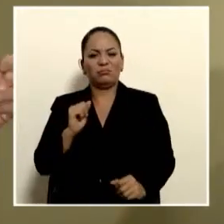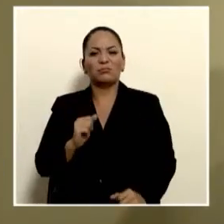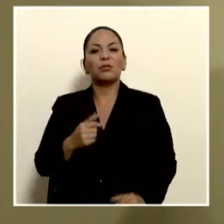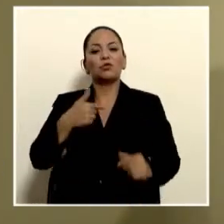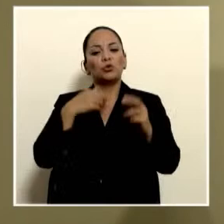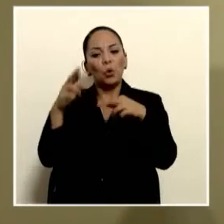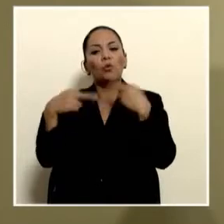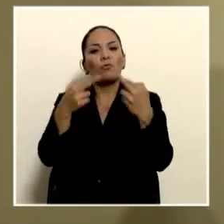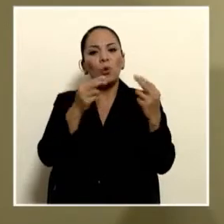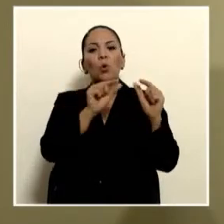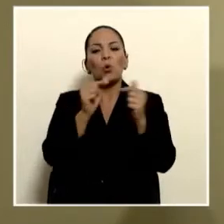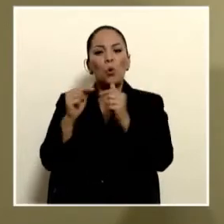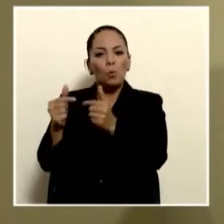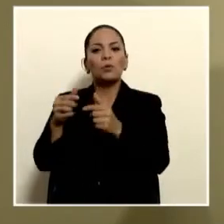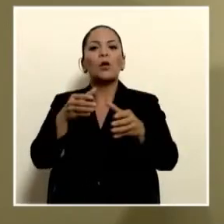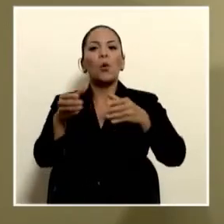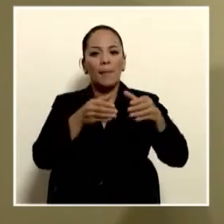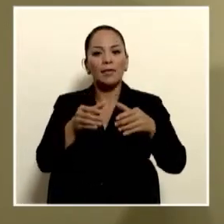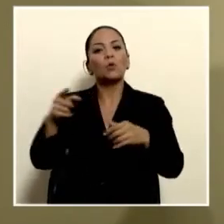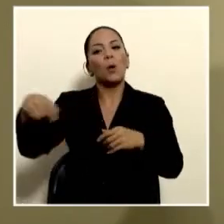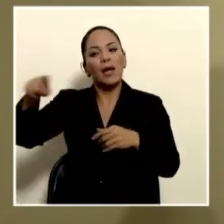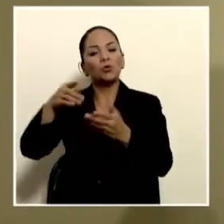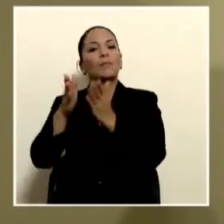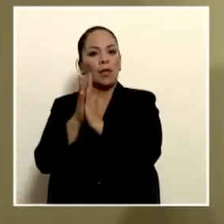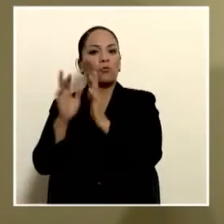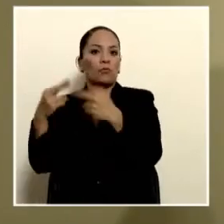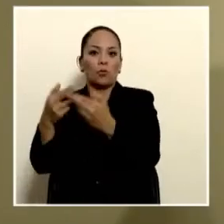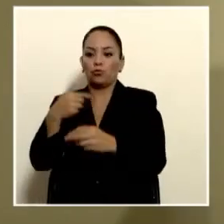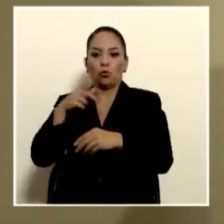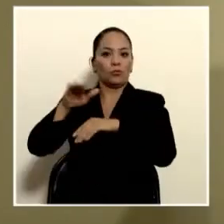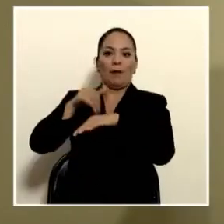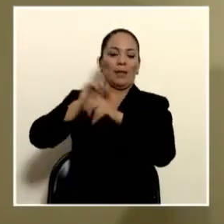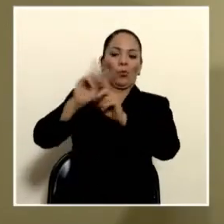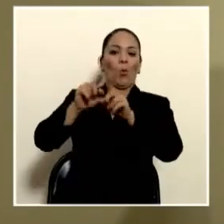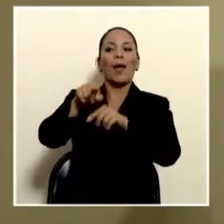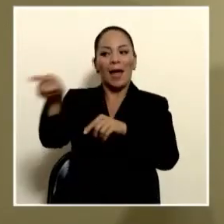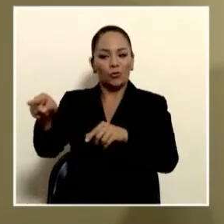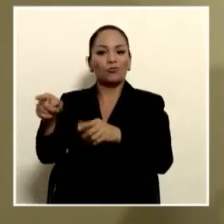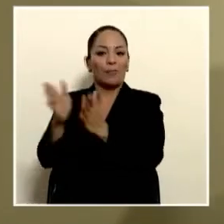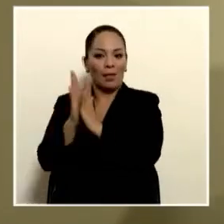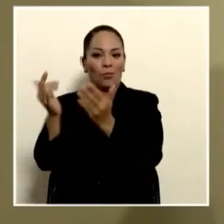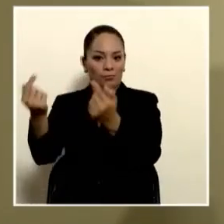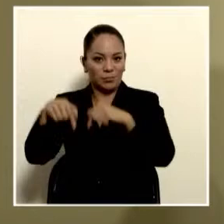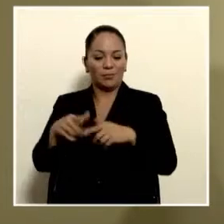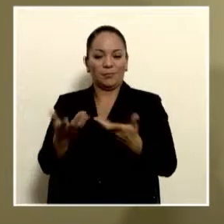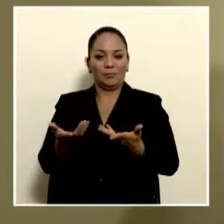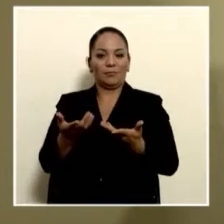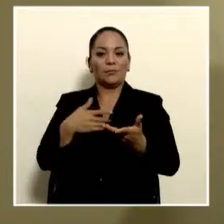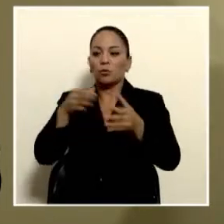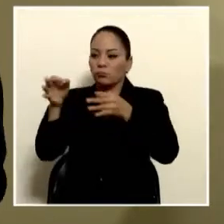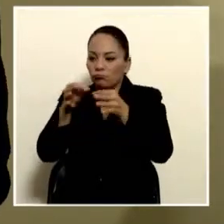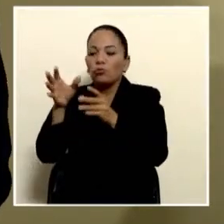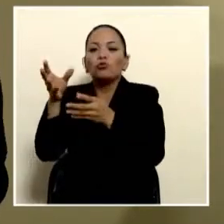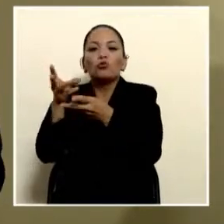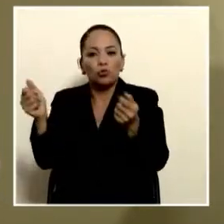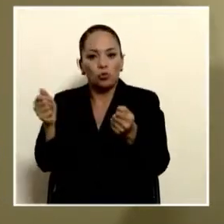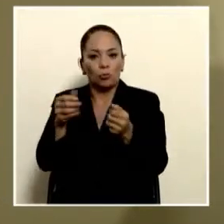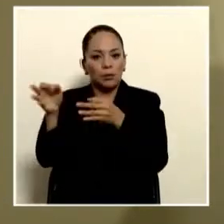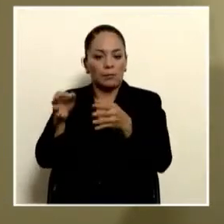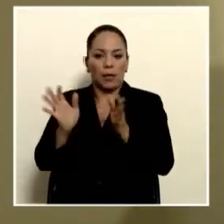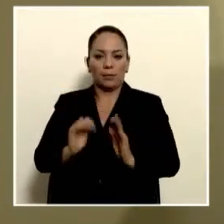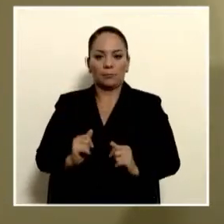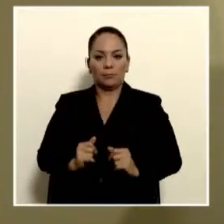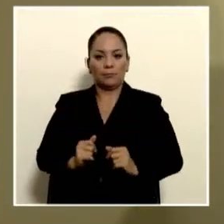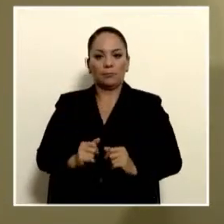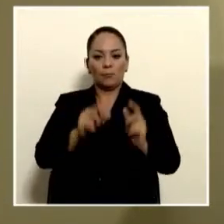reunido con las cámaras, ellos pidieron la reunión, yo no los mandé a llamar, les digo, ¿cuál es la solución? Y